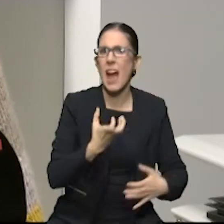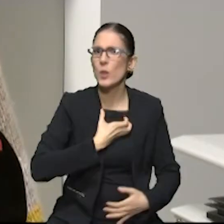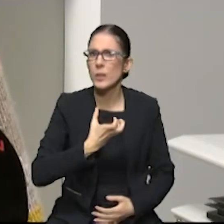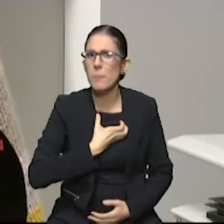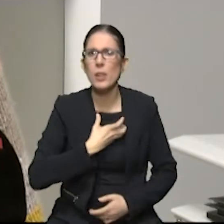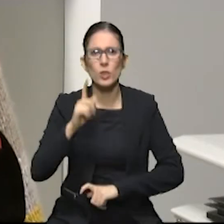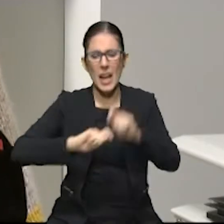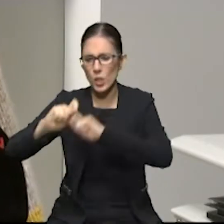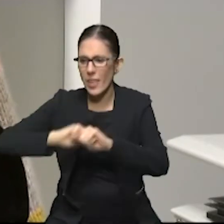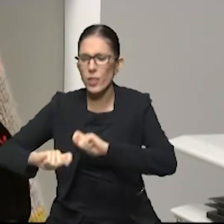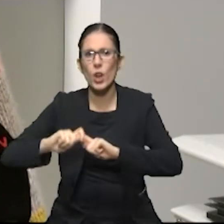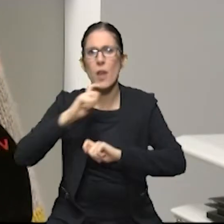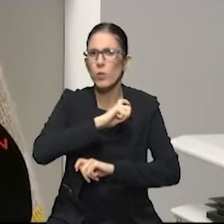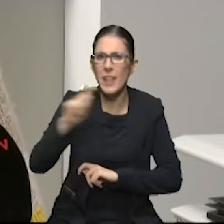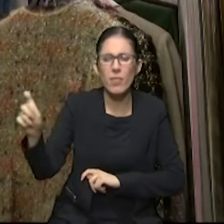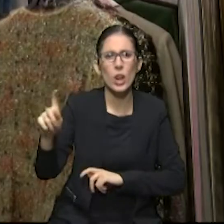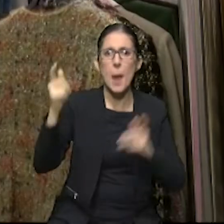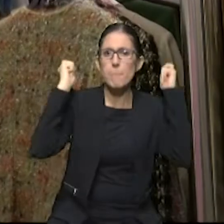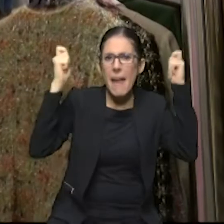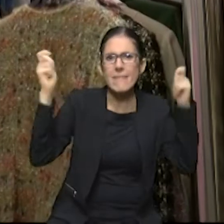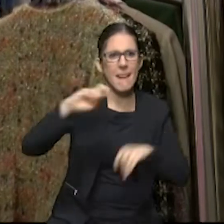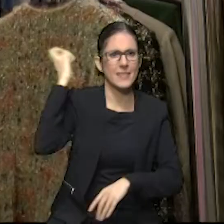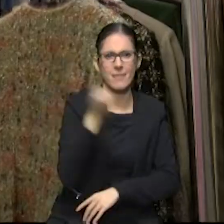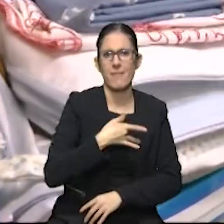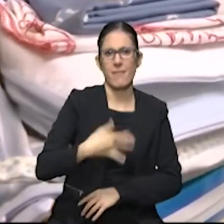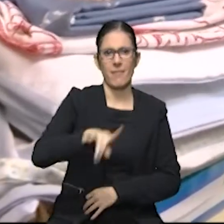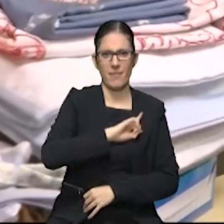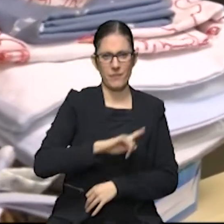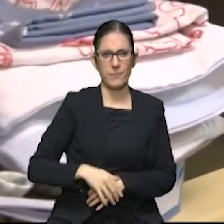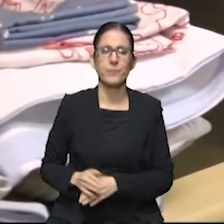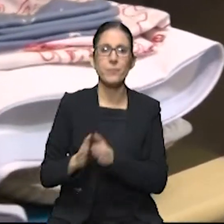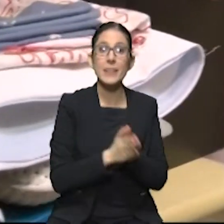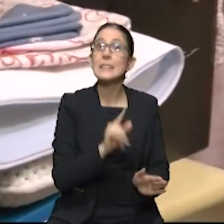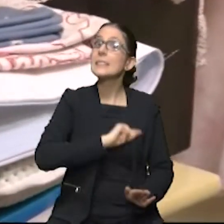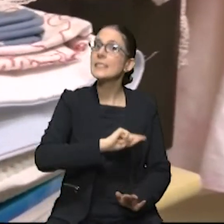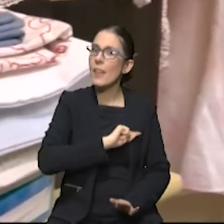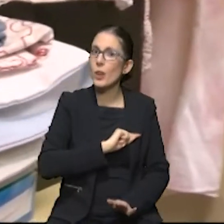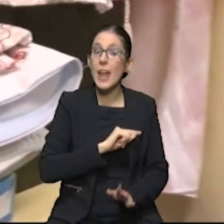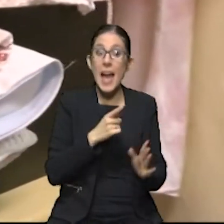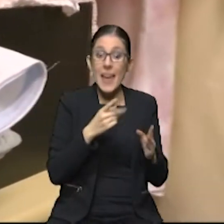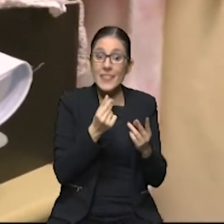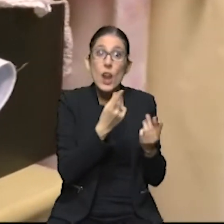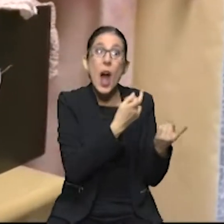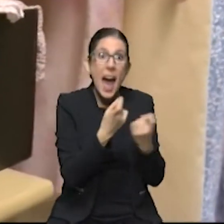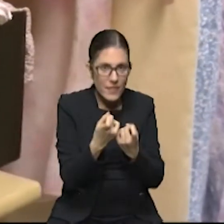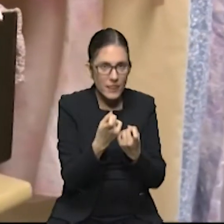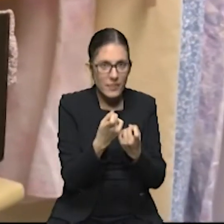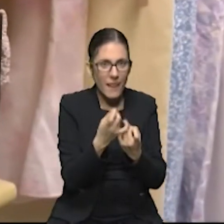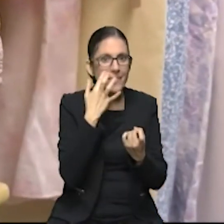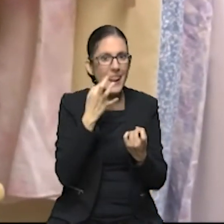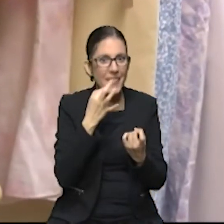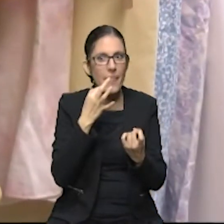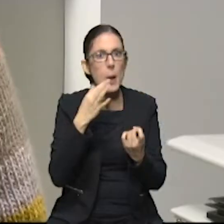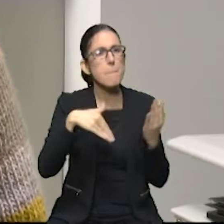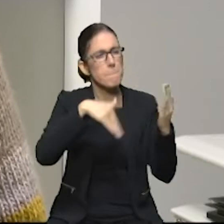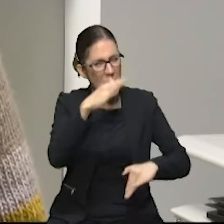asociaciones, fundaciones, peñas. Cerrar el plazo todo apunta a que conseguirán más de lo necesitado. El primer balance que tenemos es a